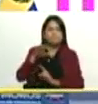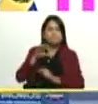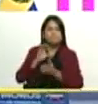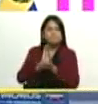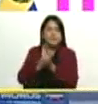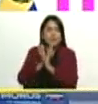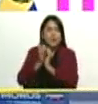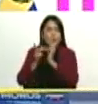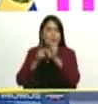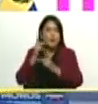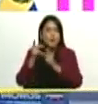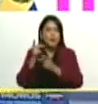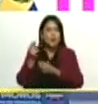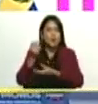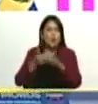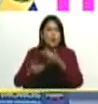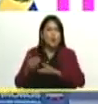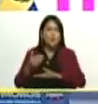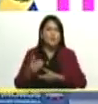geoeconómico,